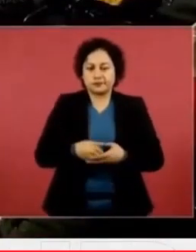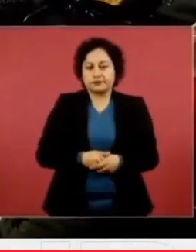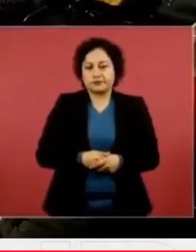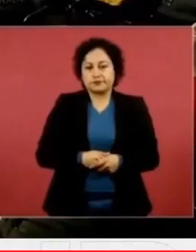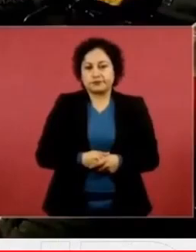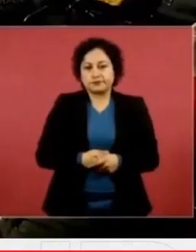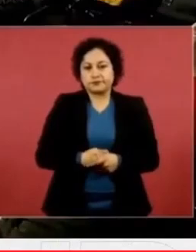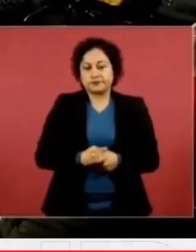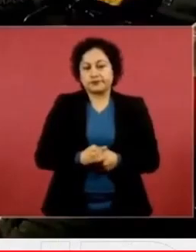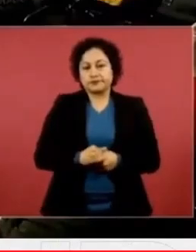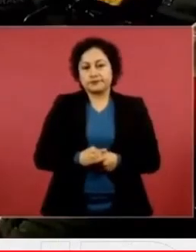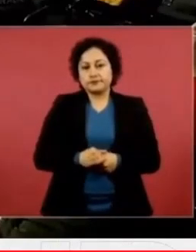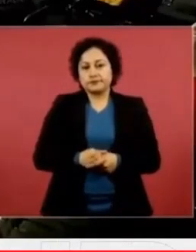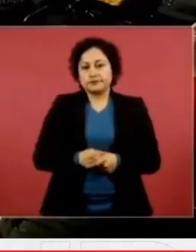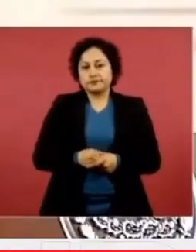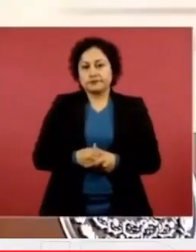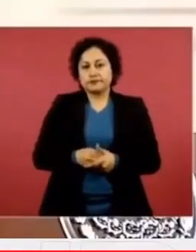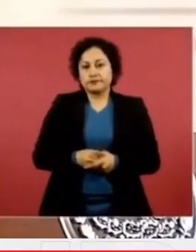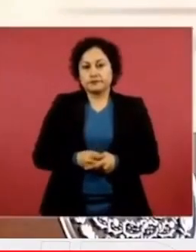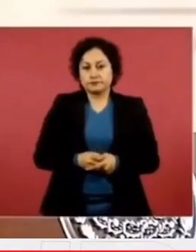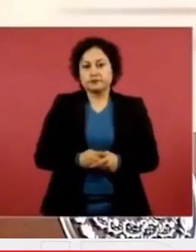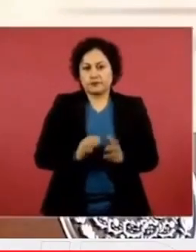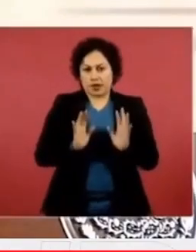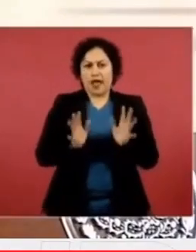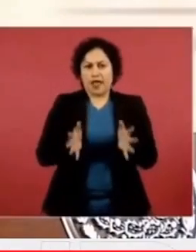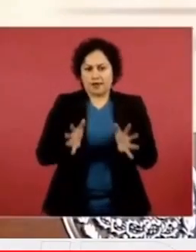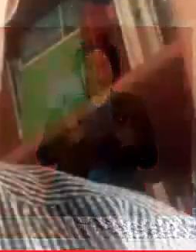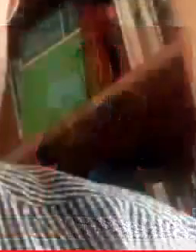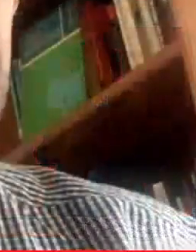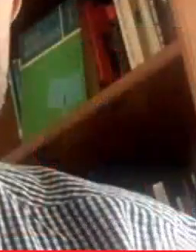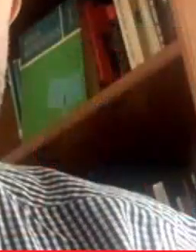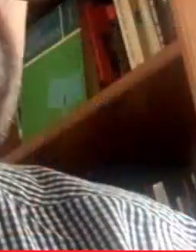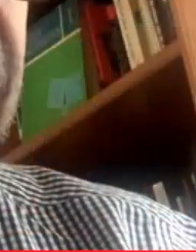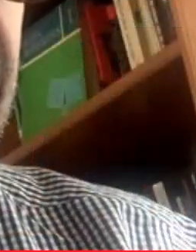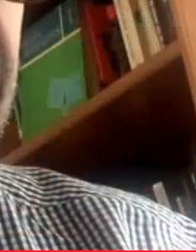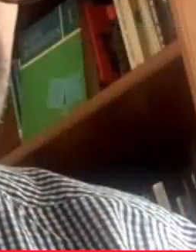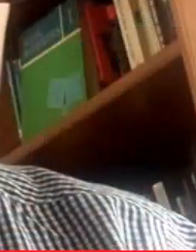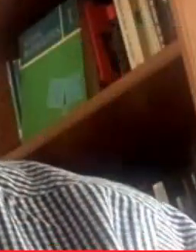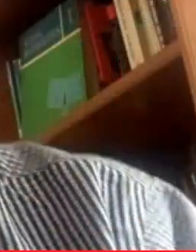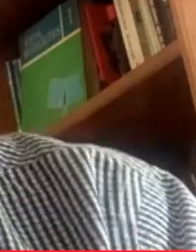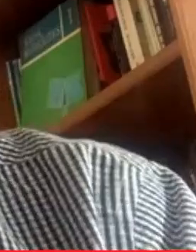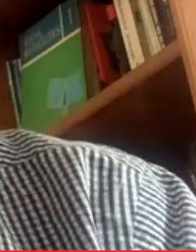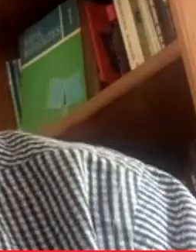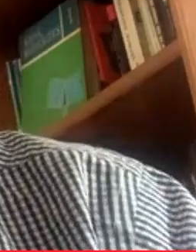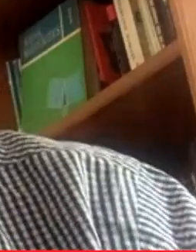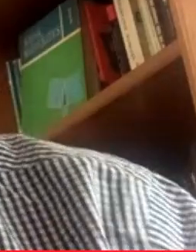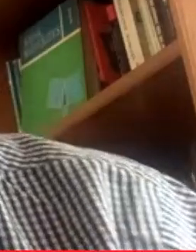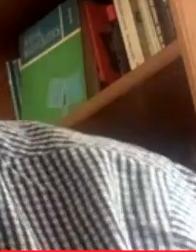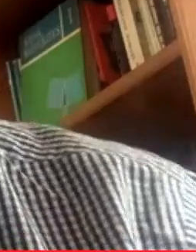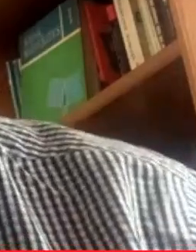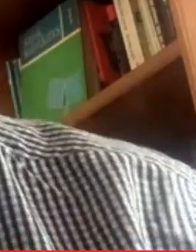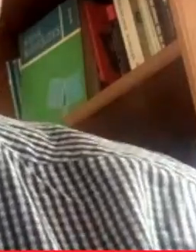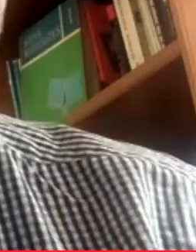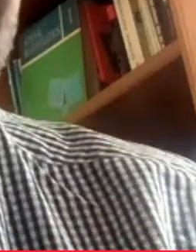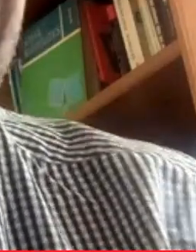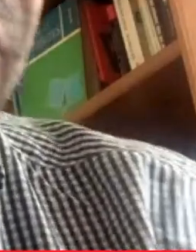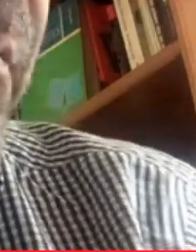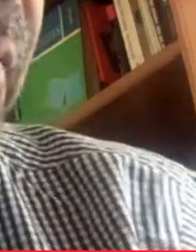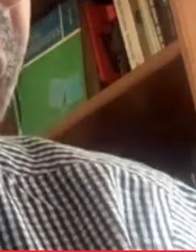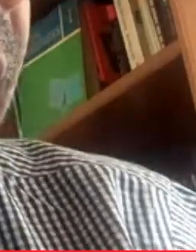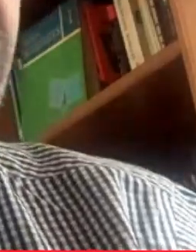químicos. Bueno, Y ya se pues está estas son actuando. algunas de las palabras del presidente con respecto a lo que está sucediendo en la